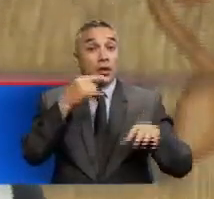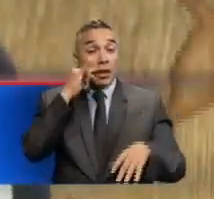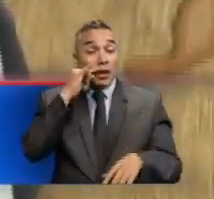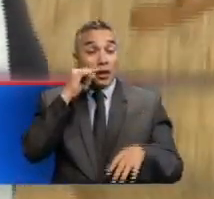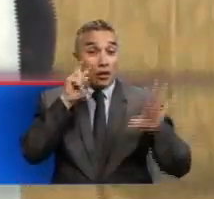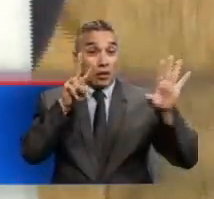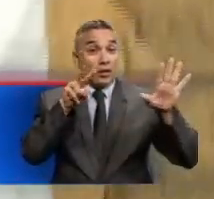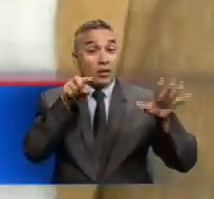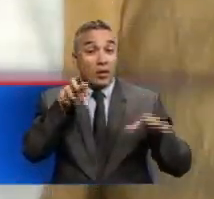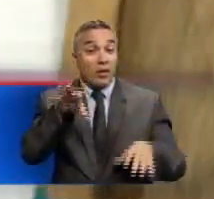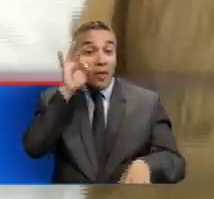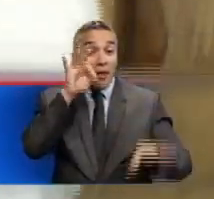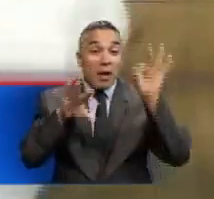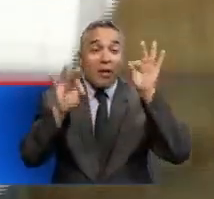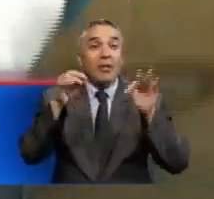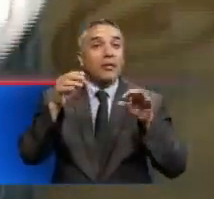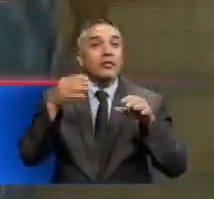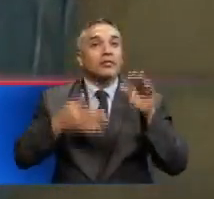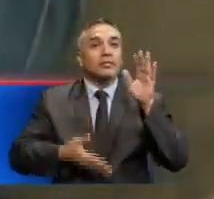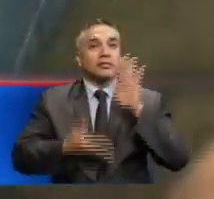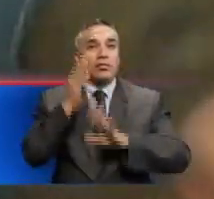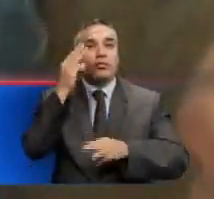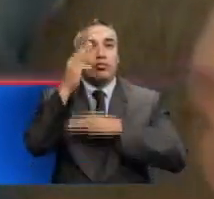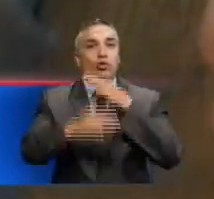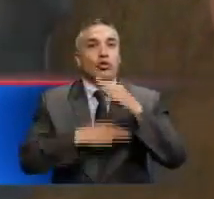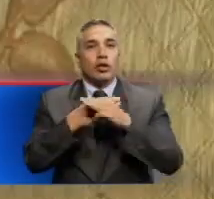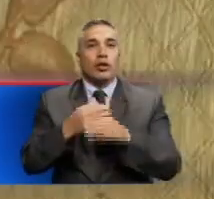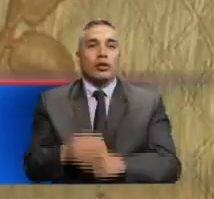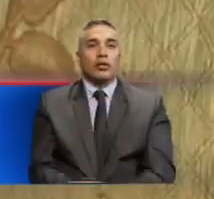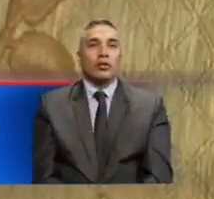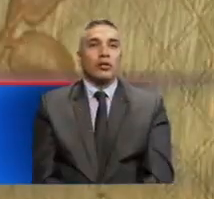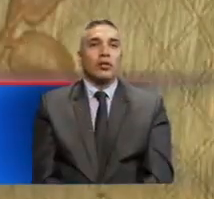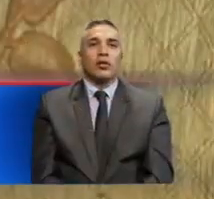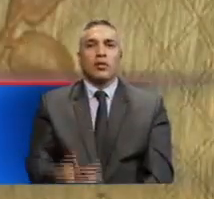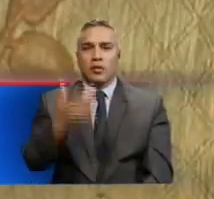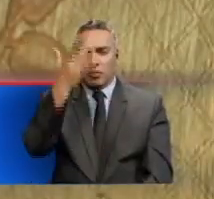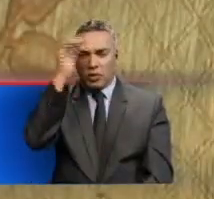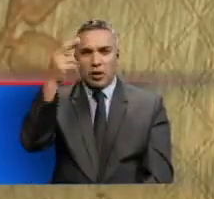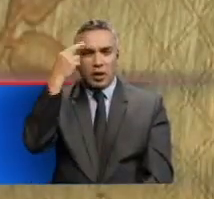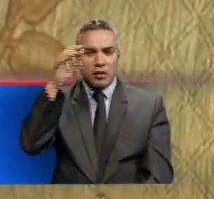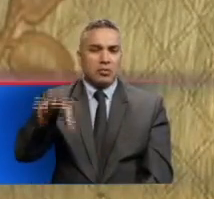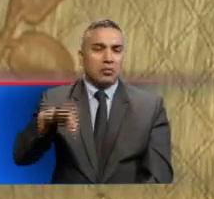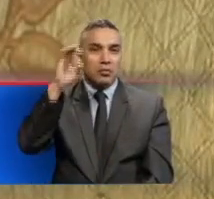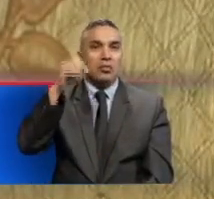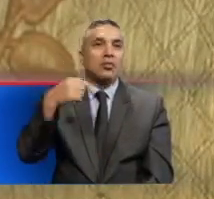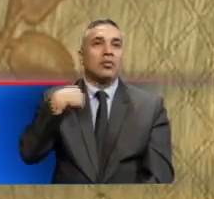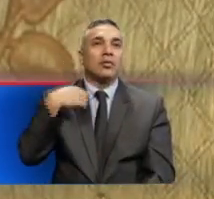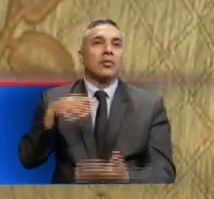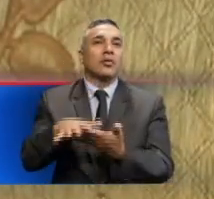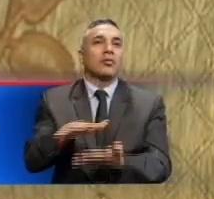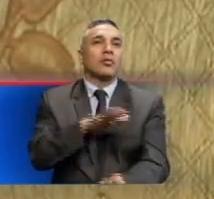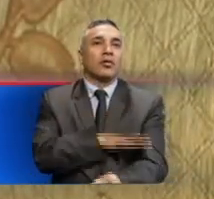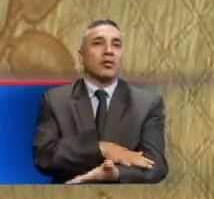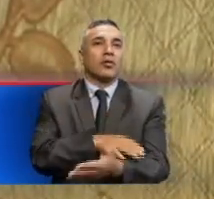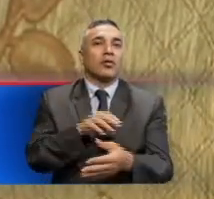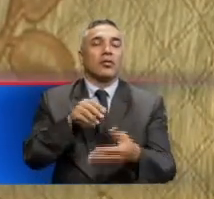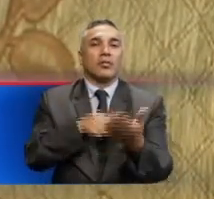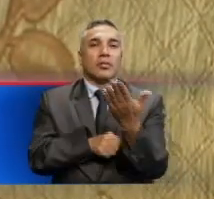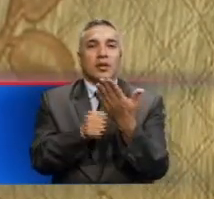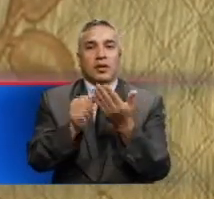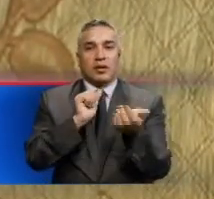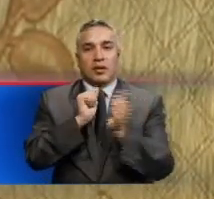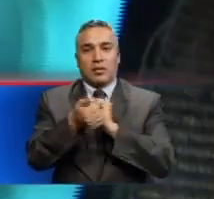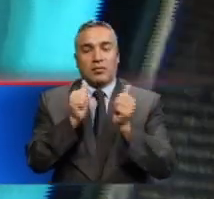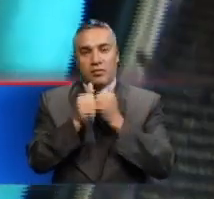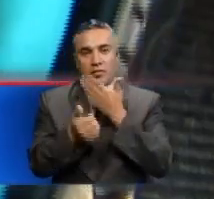que acompañarán a la selección ecuatoriana en el Mundial. Me seleccionaron gracias a un proyecto que se hecho por el Ministerio del Deporte que se llama